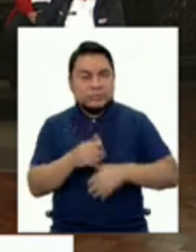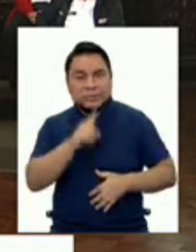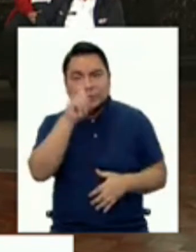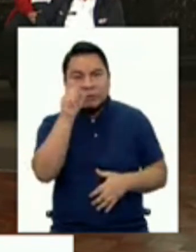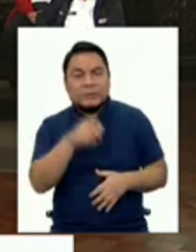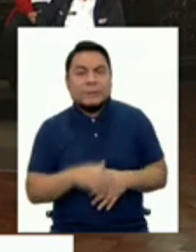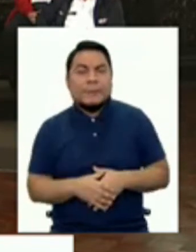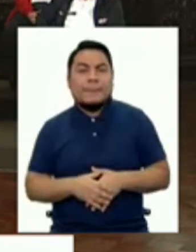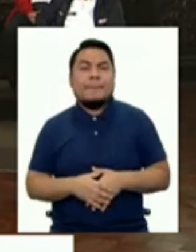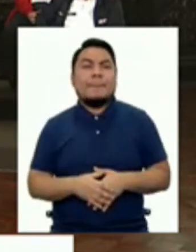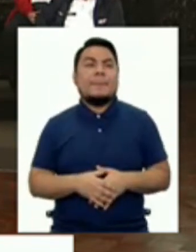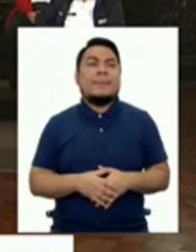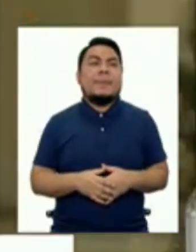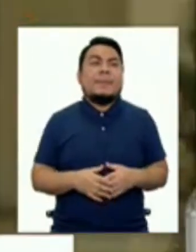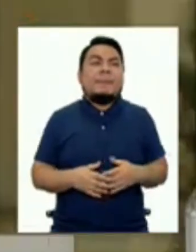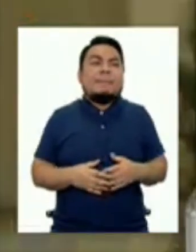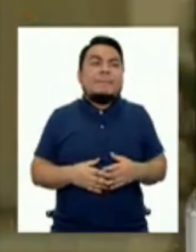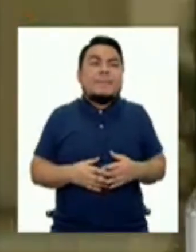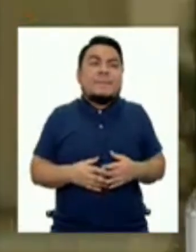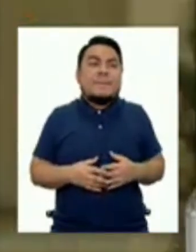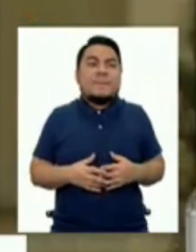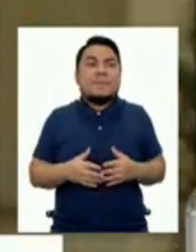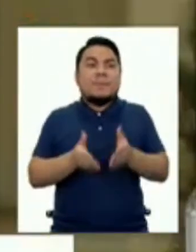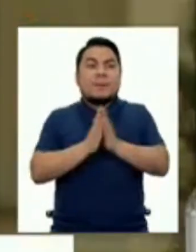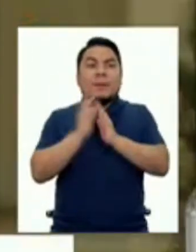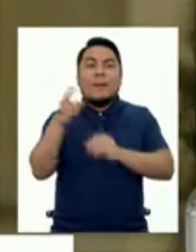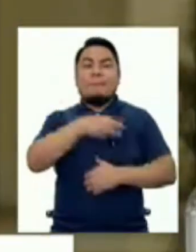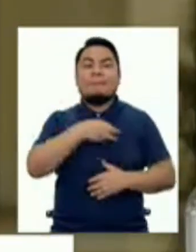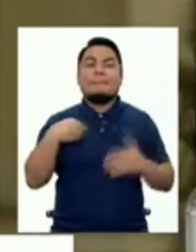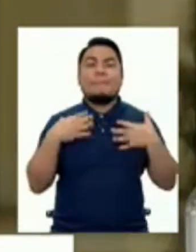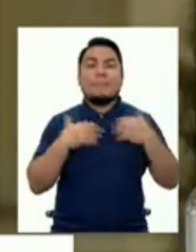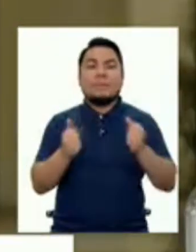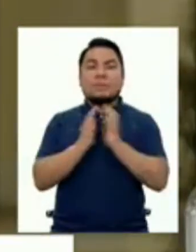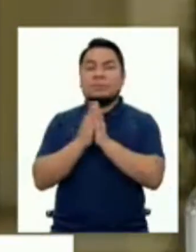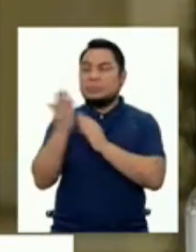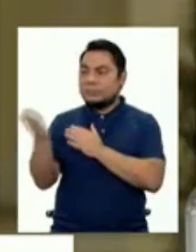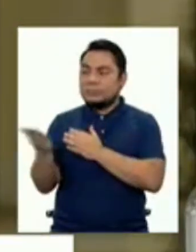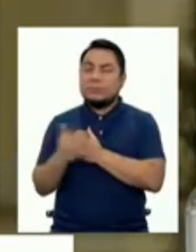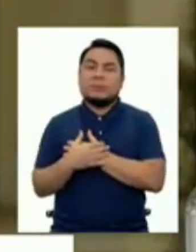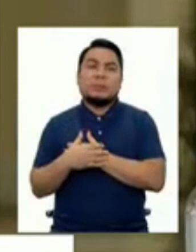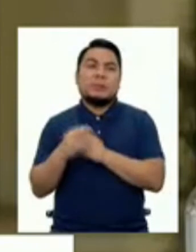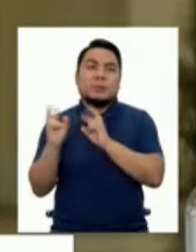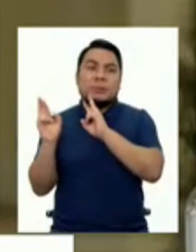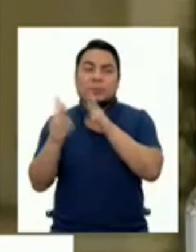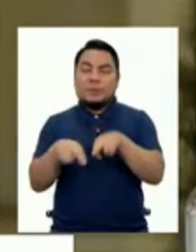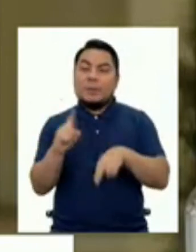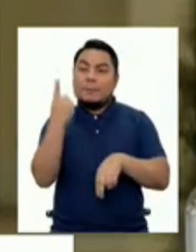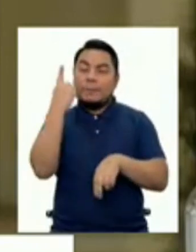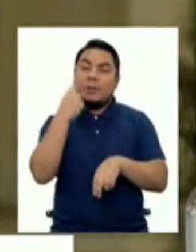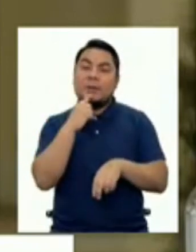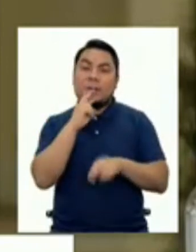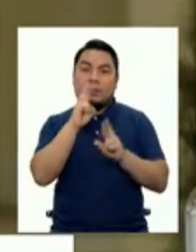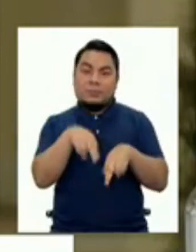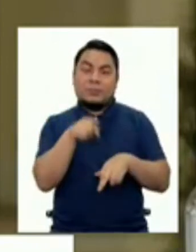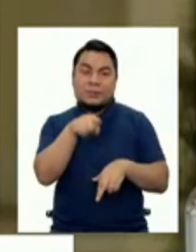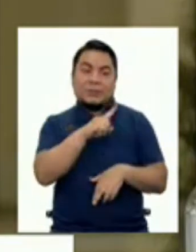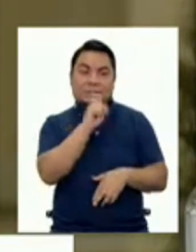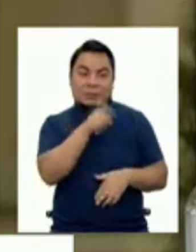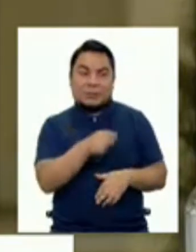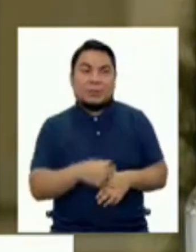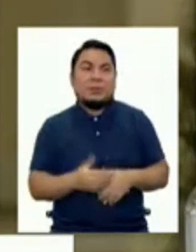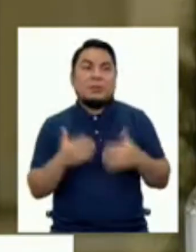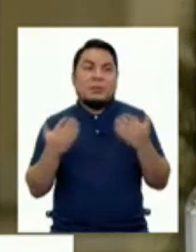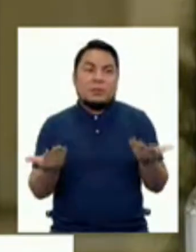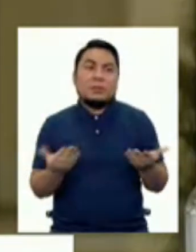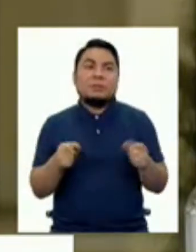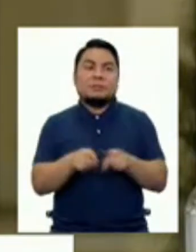Gracias. Vería al ministro de Salud para que nos responda la primera parte de la pregunta.